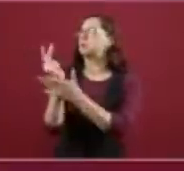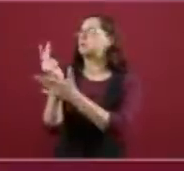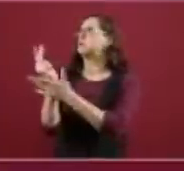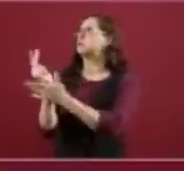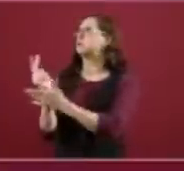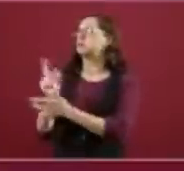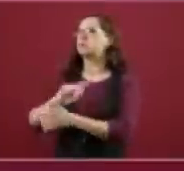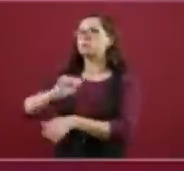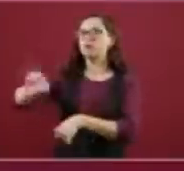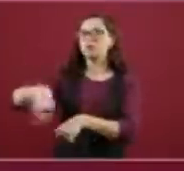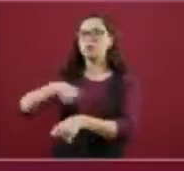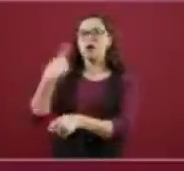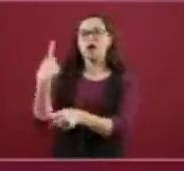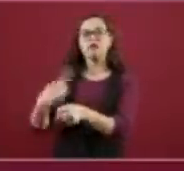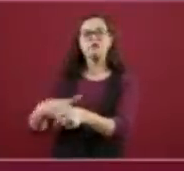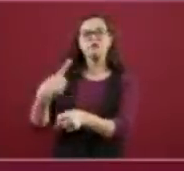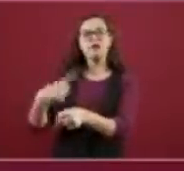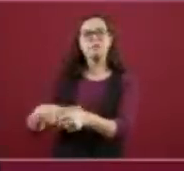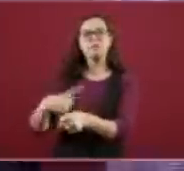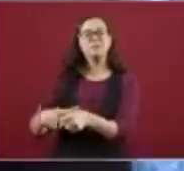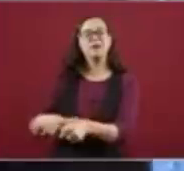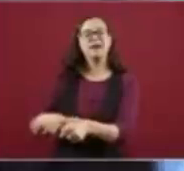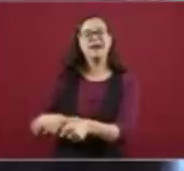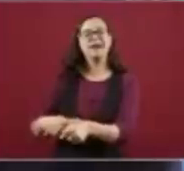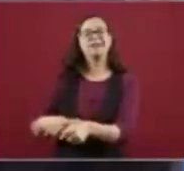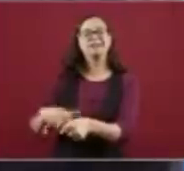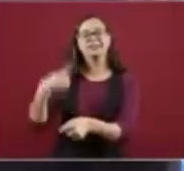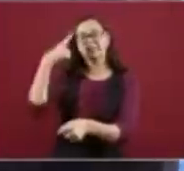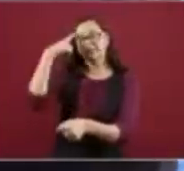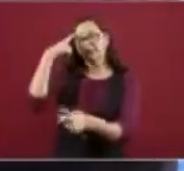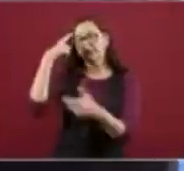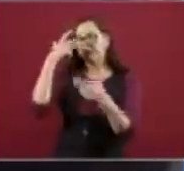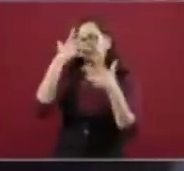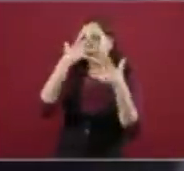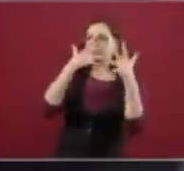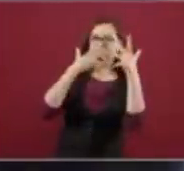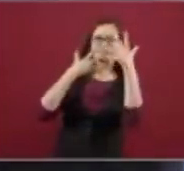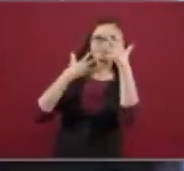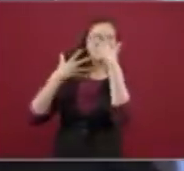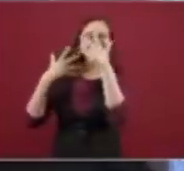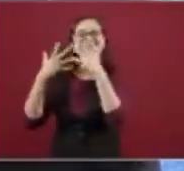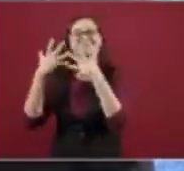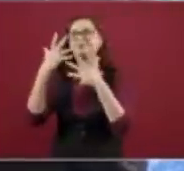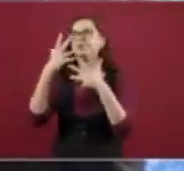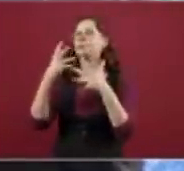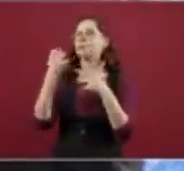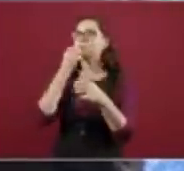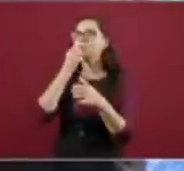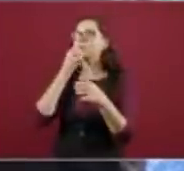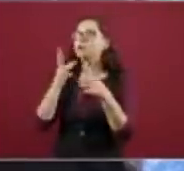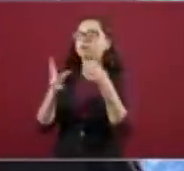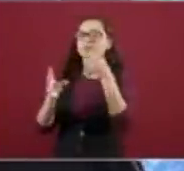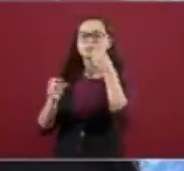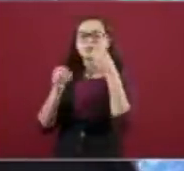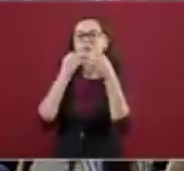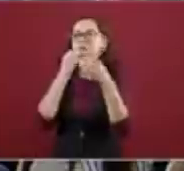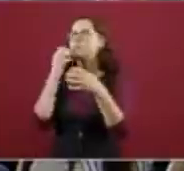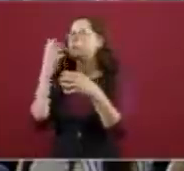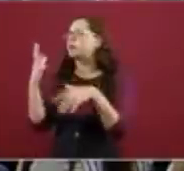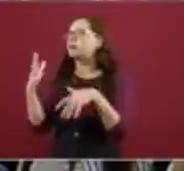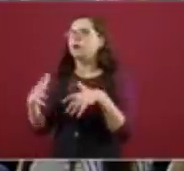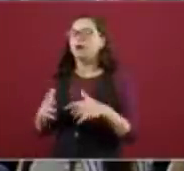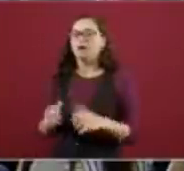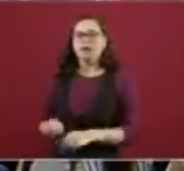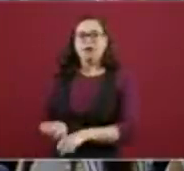aturdido, ¿no?, con este síndrome. Aquí, al final del día, después de estar recorriendo